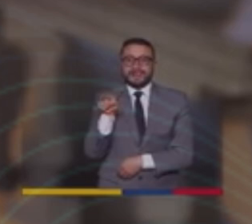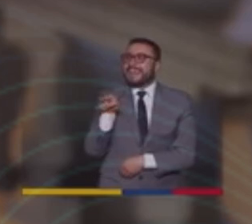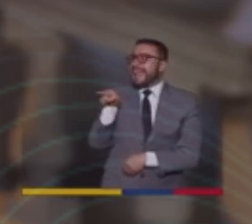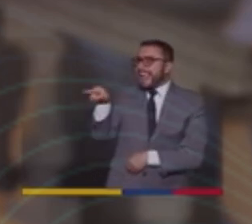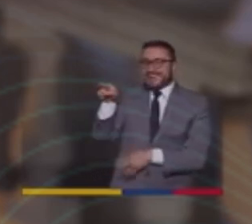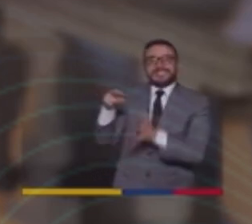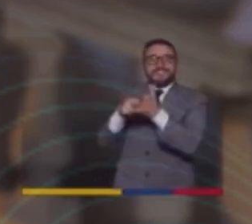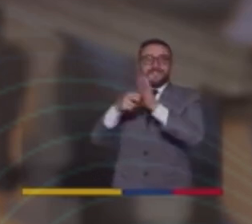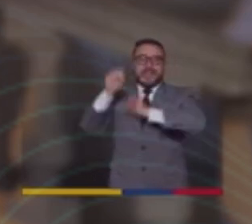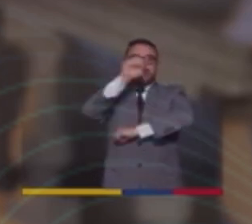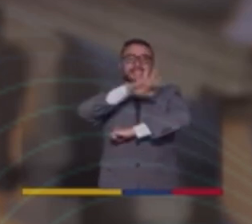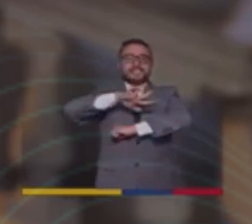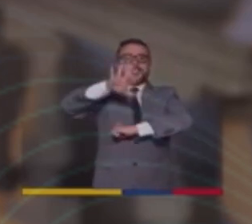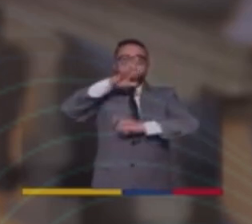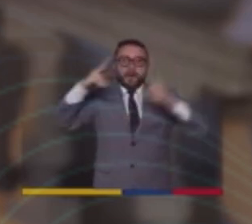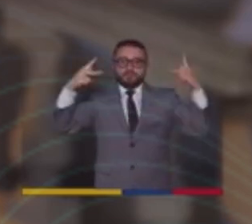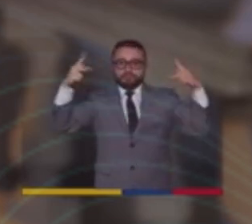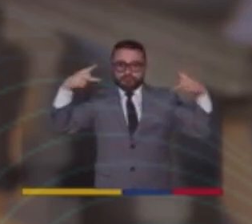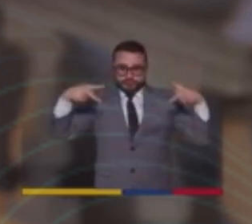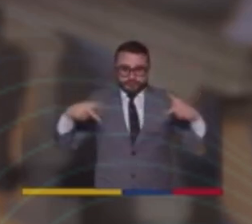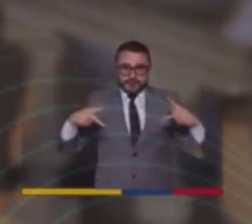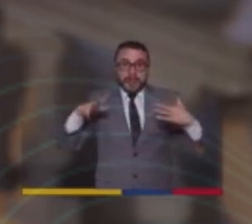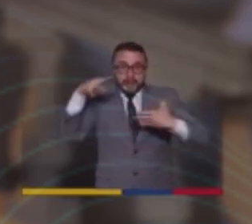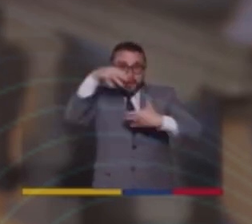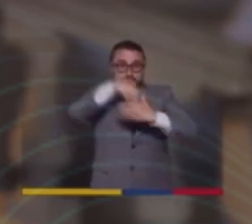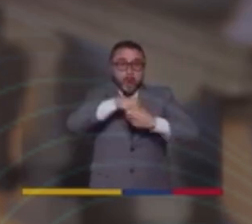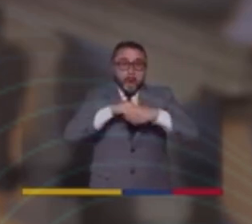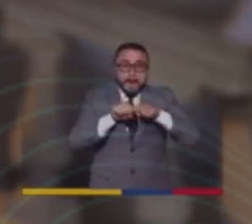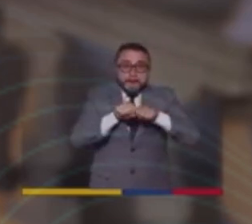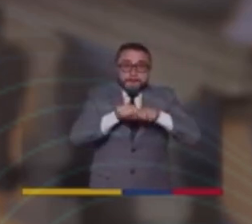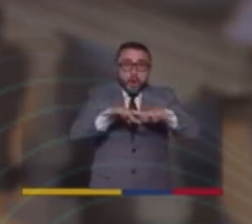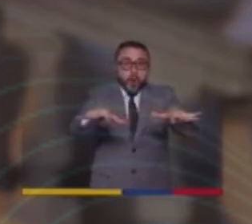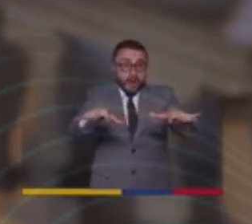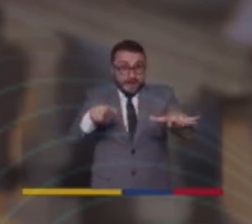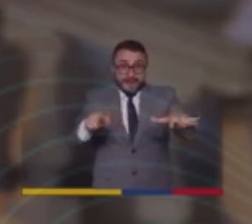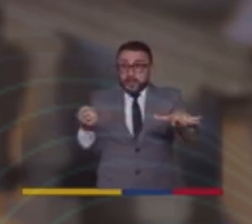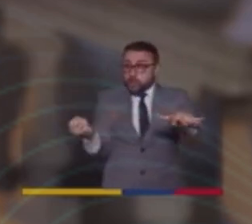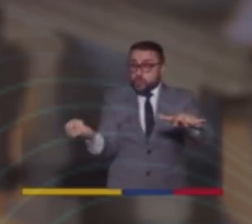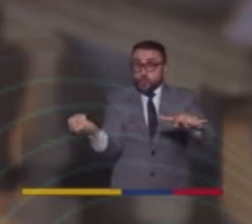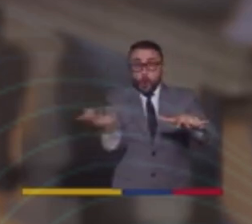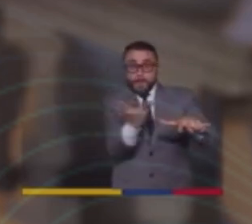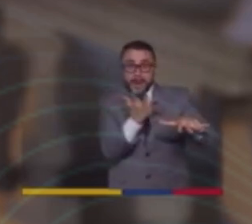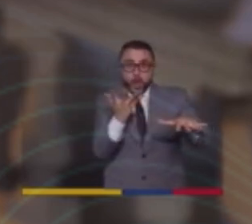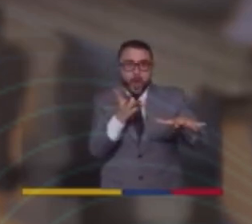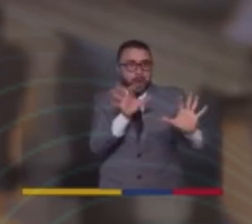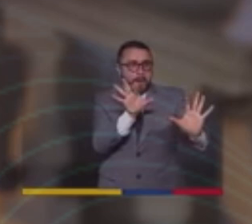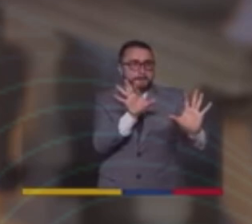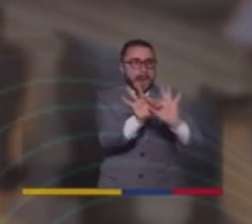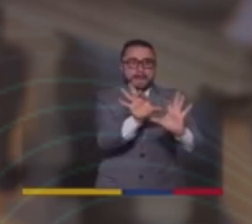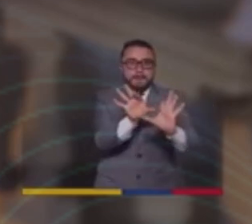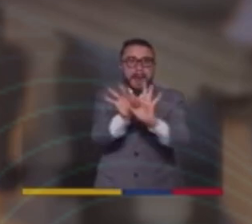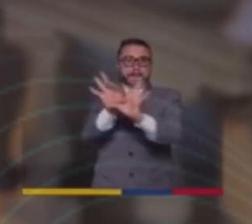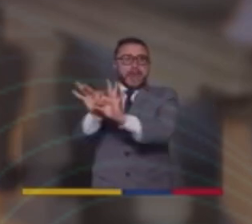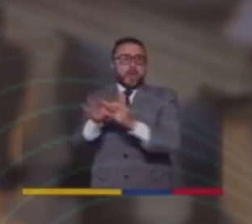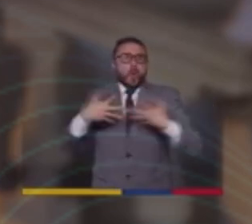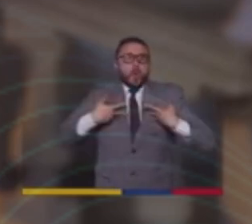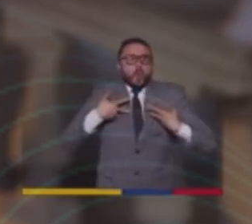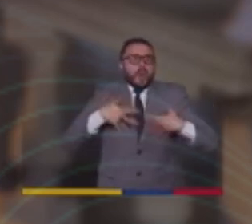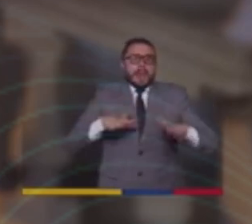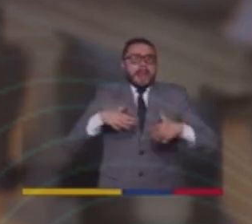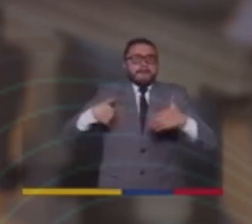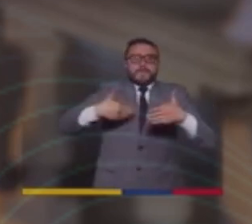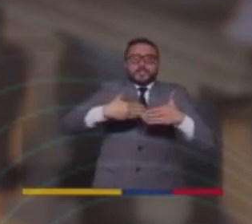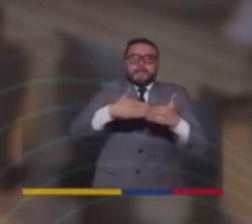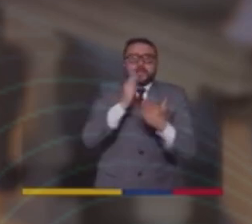él considera amenazas directas del presidente hacia las instituciones. Según Cadavid, Petro